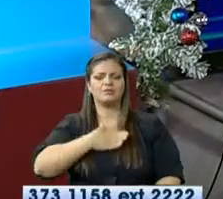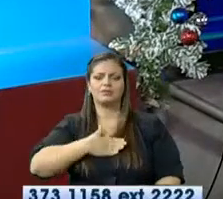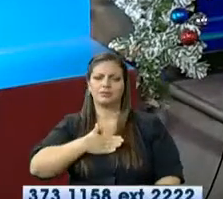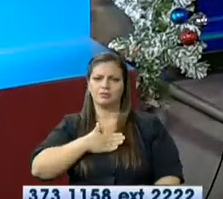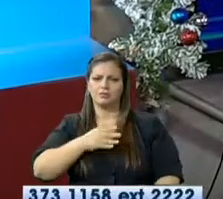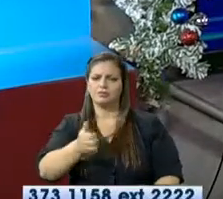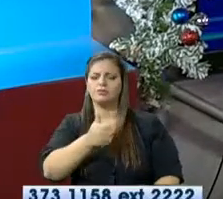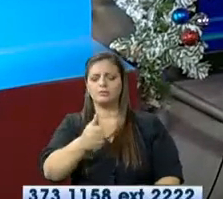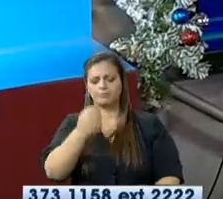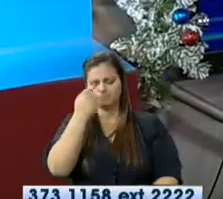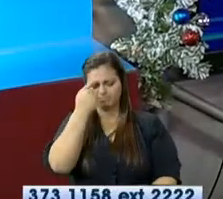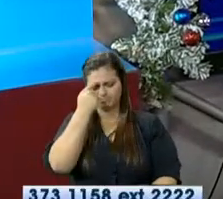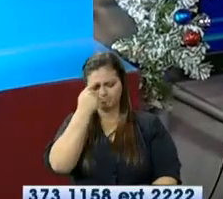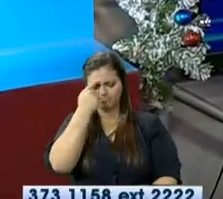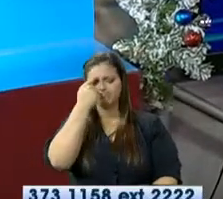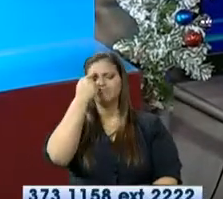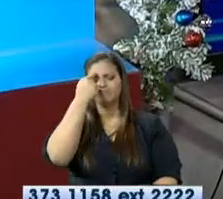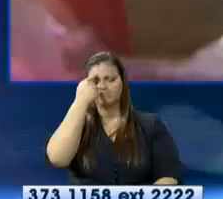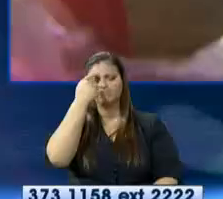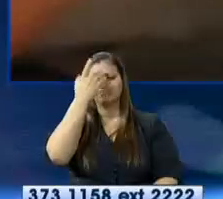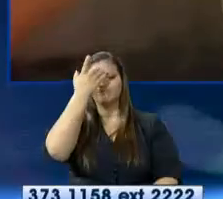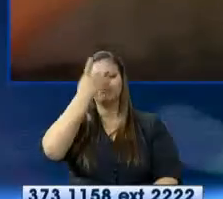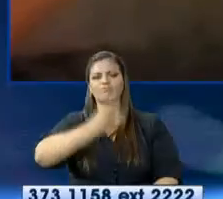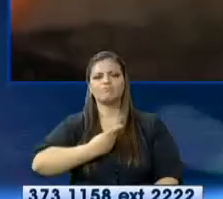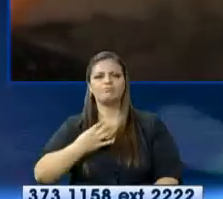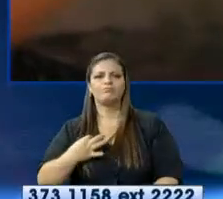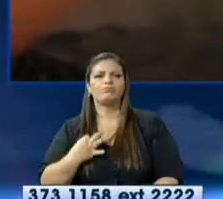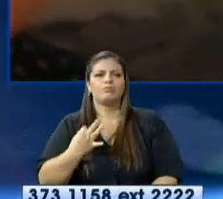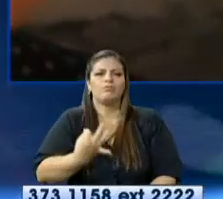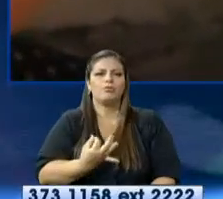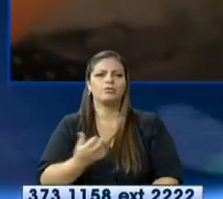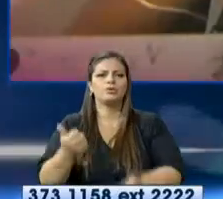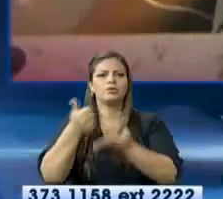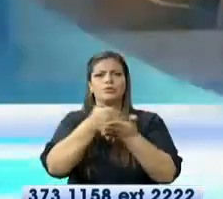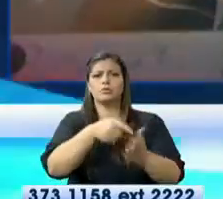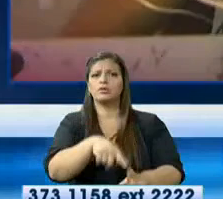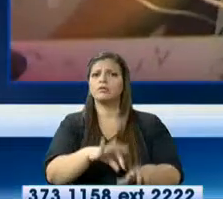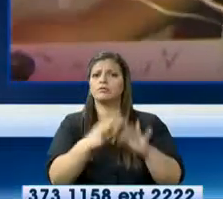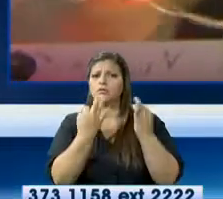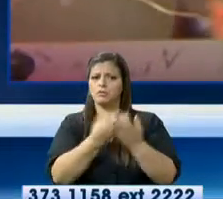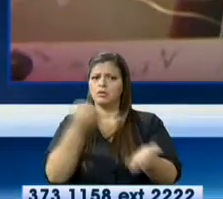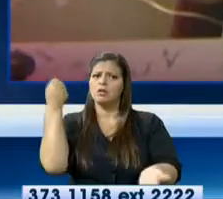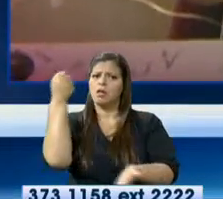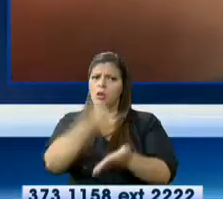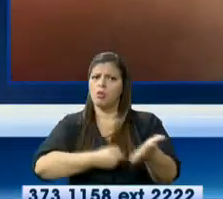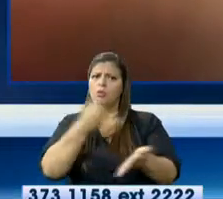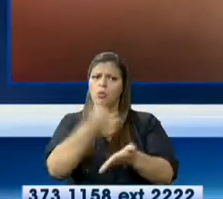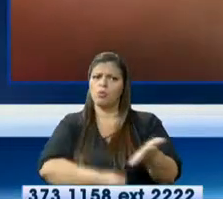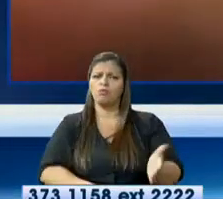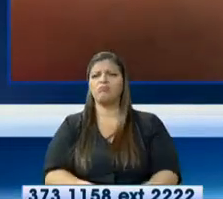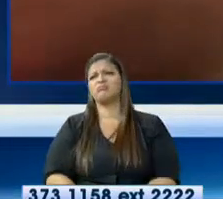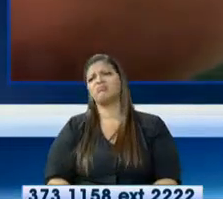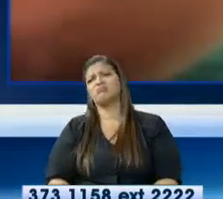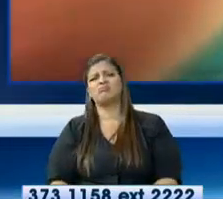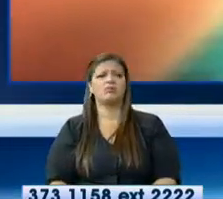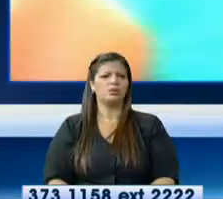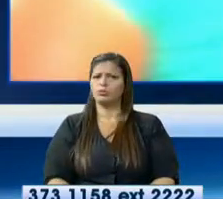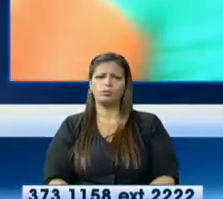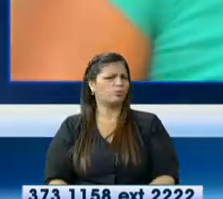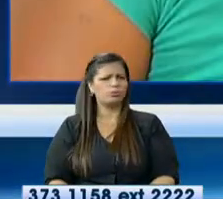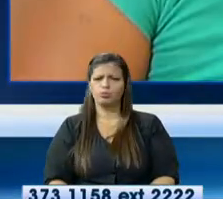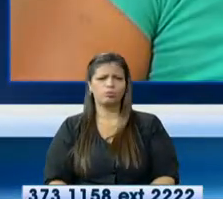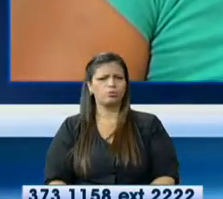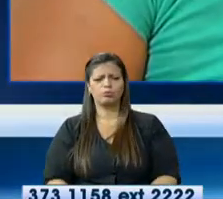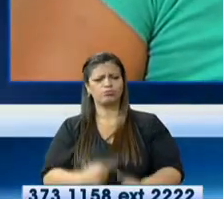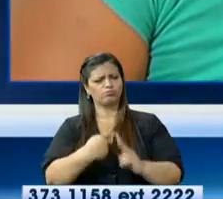y poder colaborar con esta familia que quiere salir adelante, que está luchando, que no se dejan vencer, que es lo importante. Miren